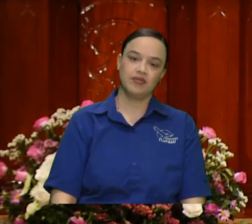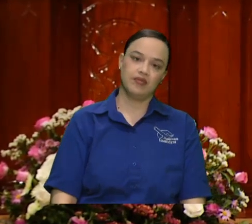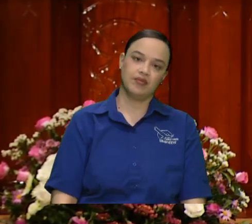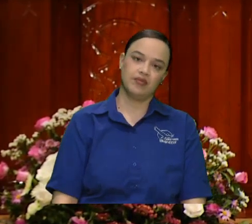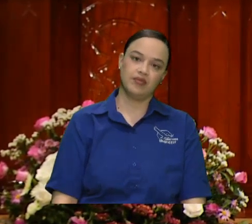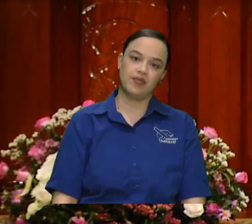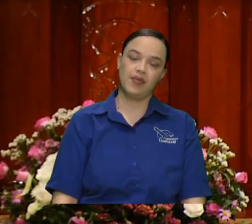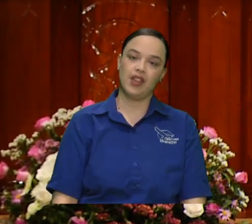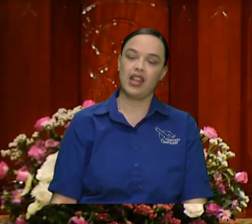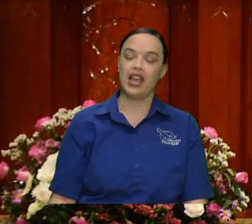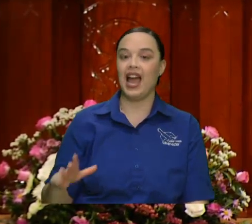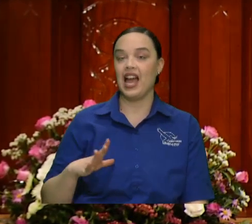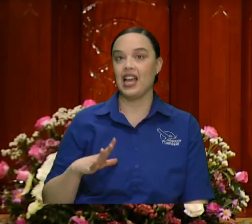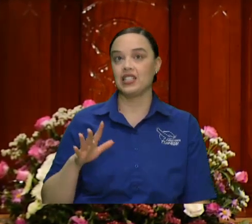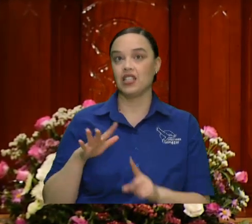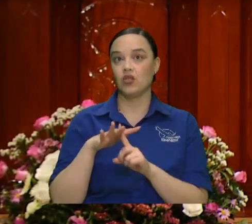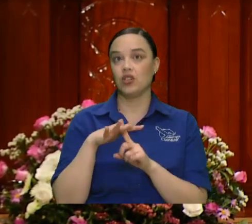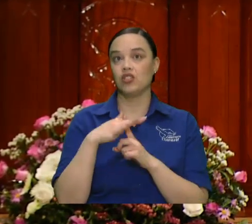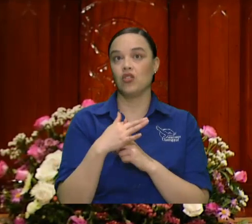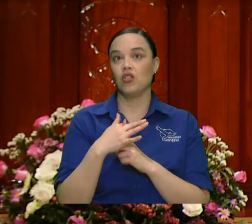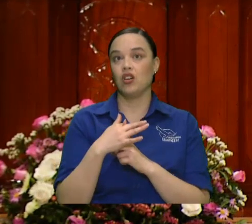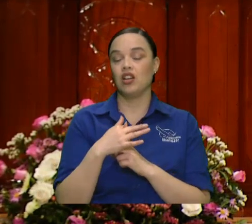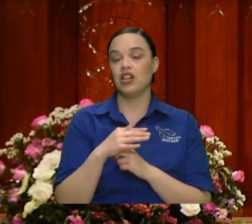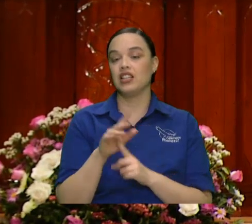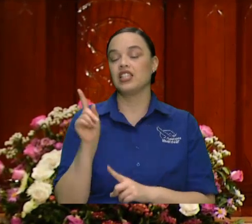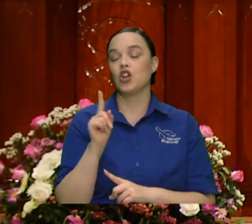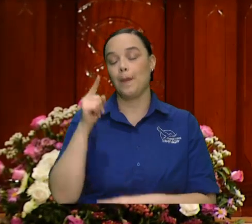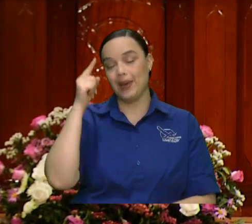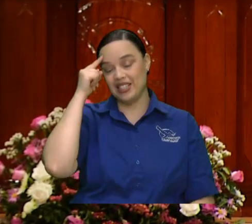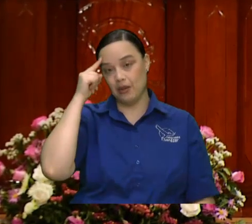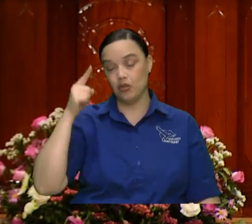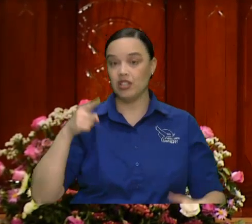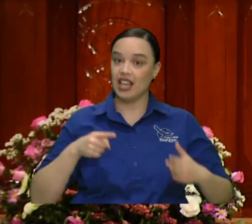hay cuestiones que a veces no consideramos problemas